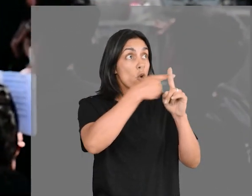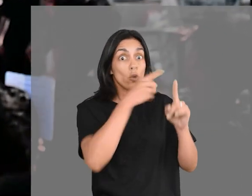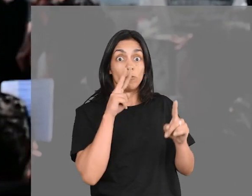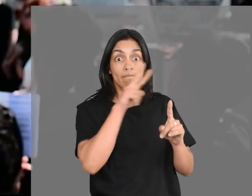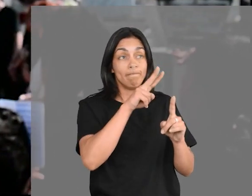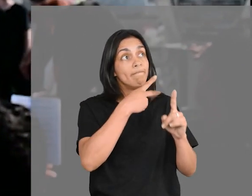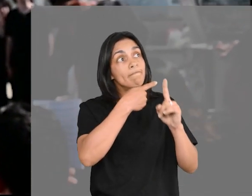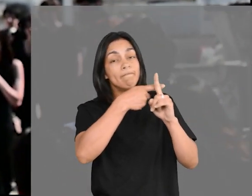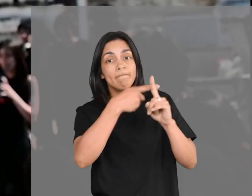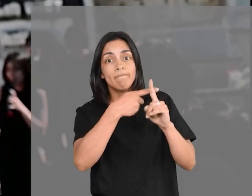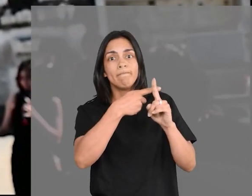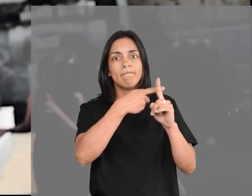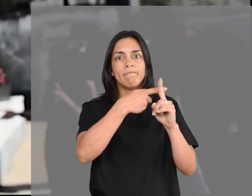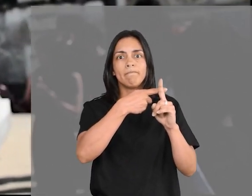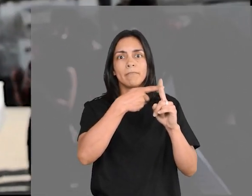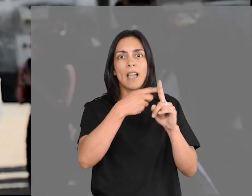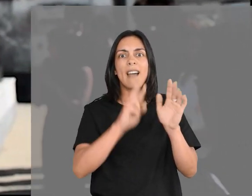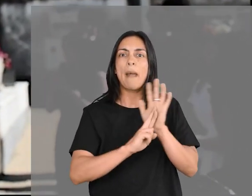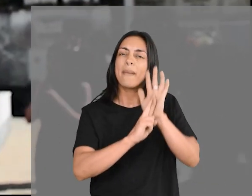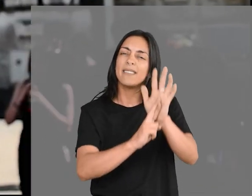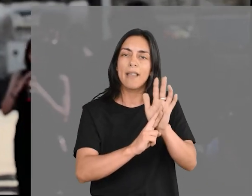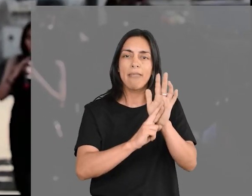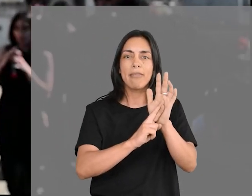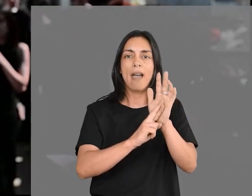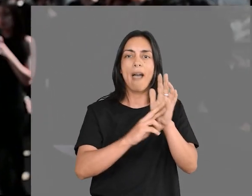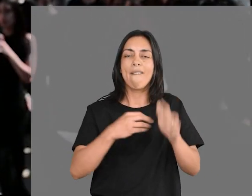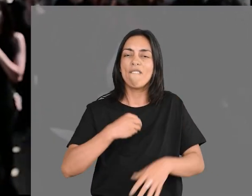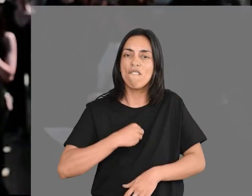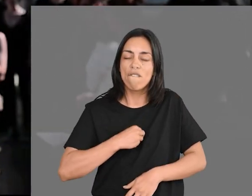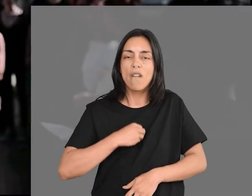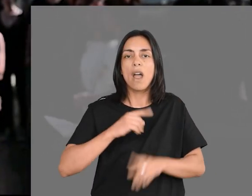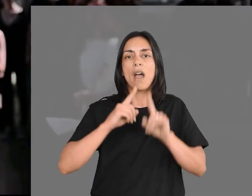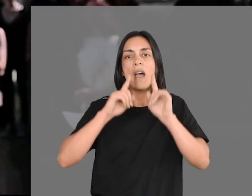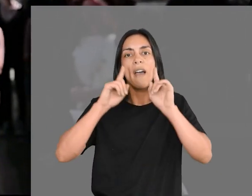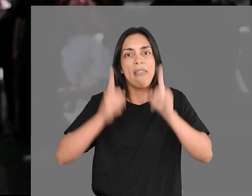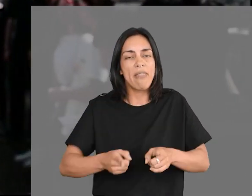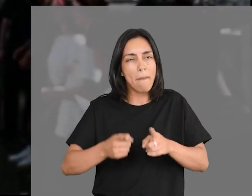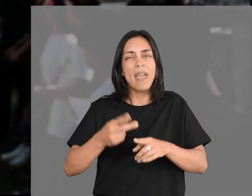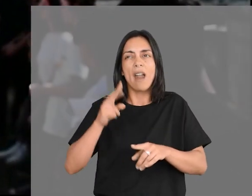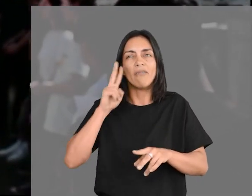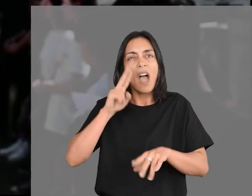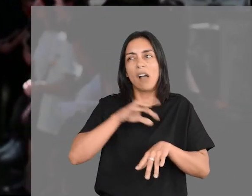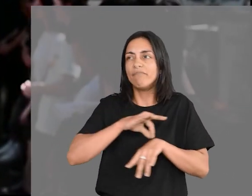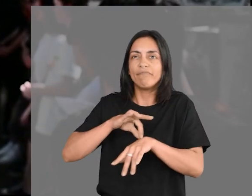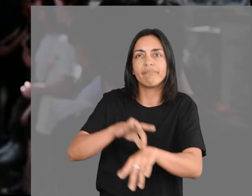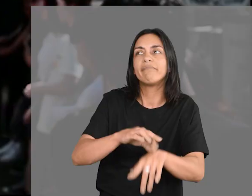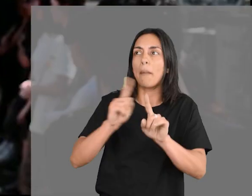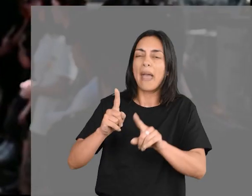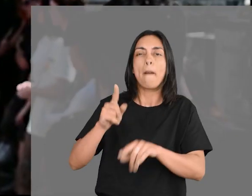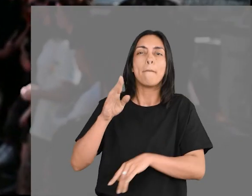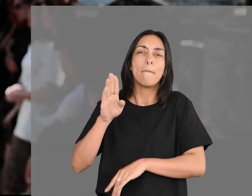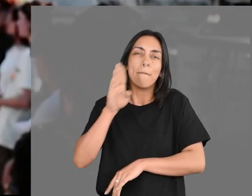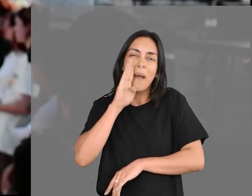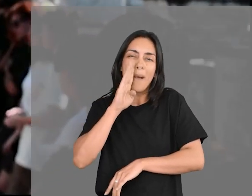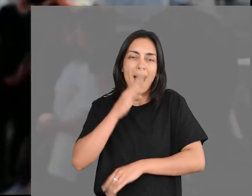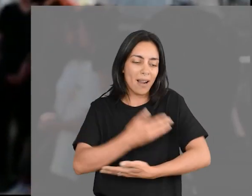La cruz representa la fe. Después tenemos que en el recorrido lo vamos a ir viendo a la madre con el niño amamantando. Eso